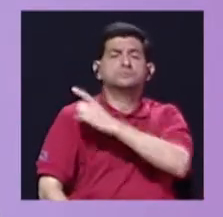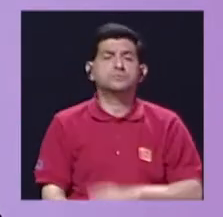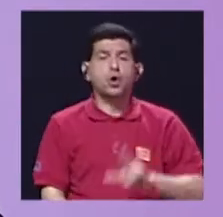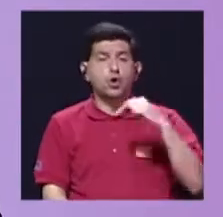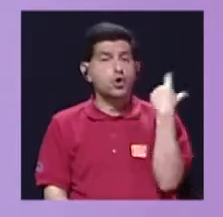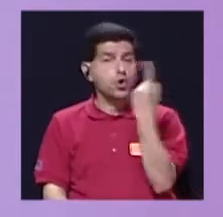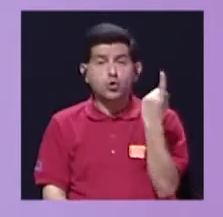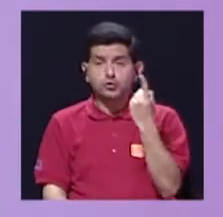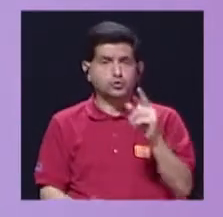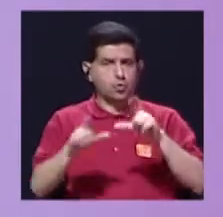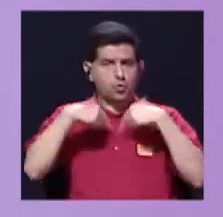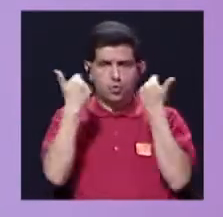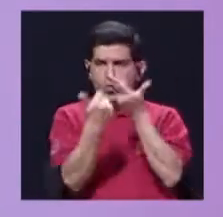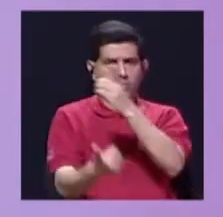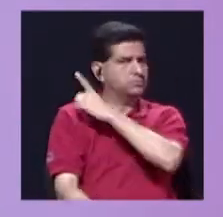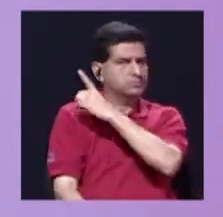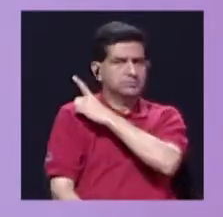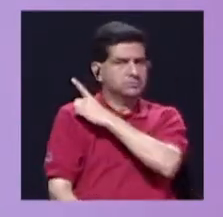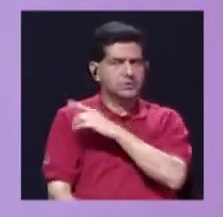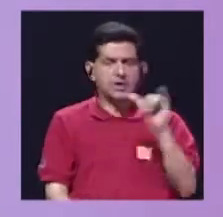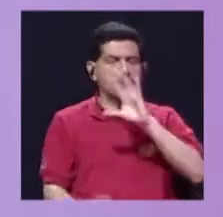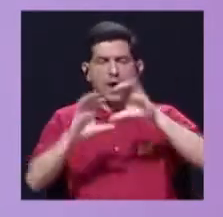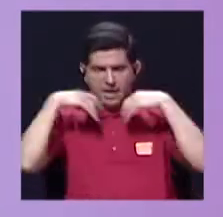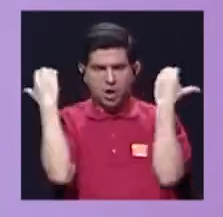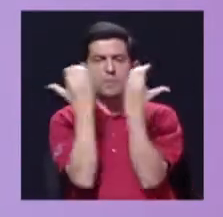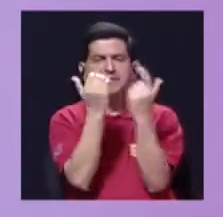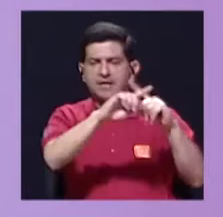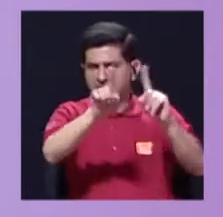solo los cuerpos directivos, sino en los comités.